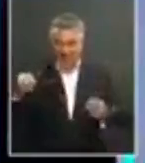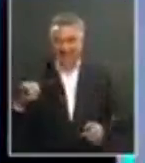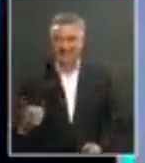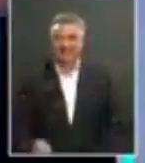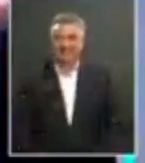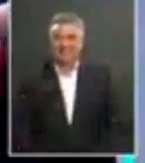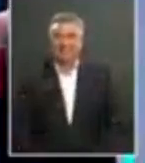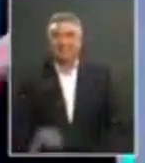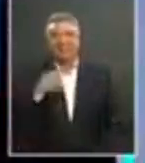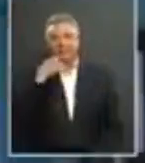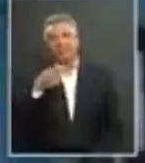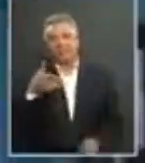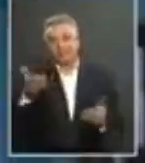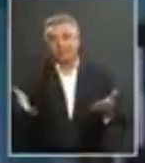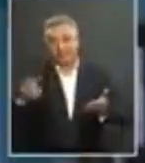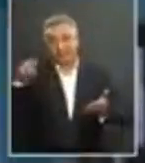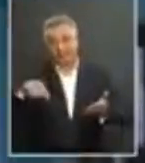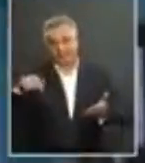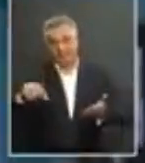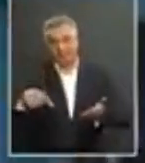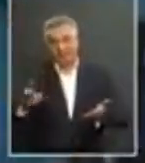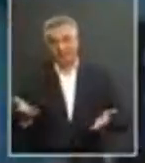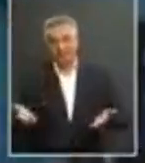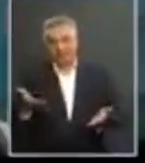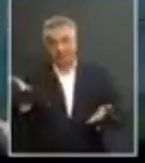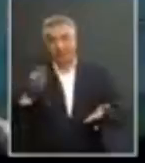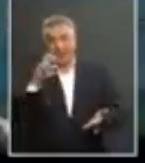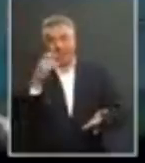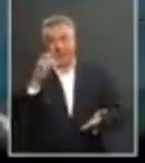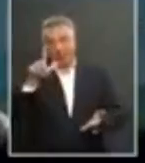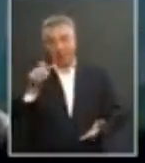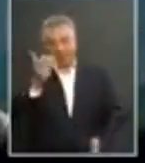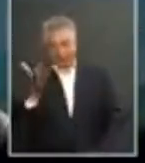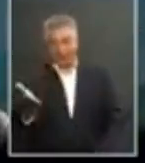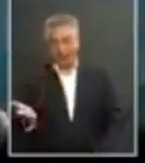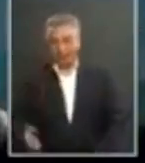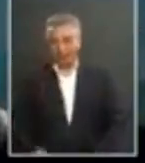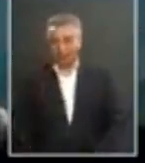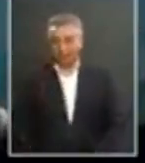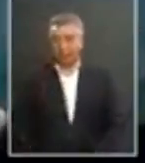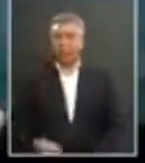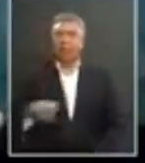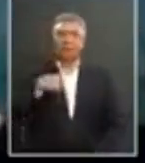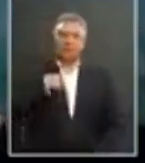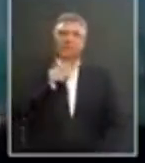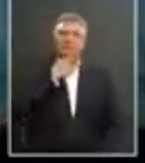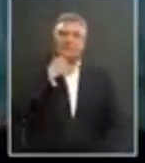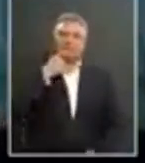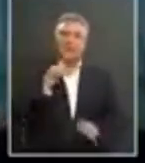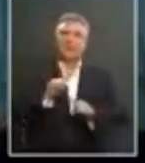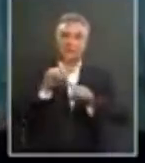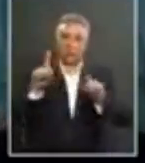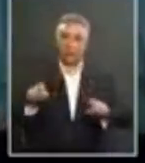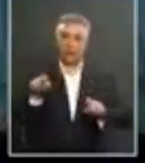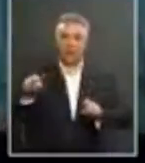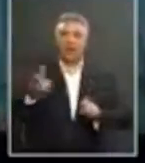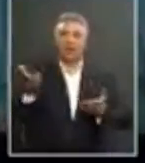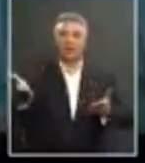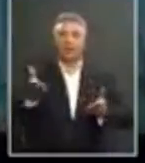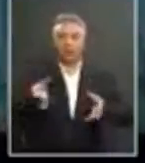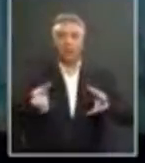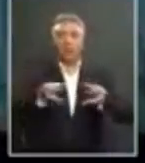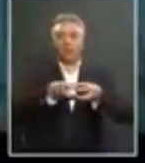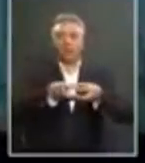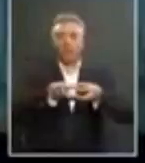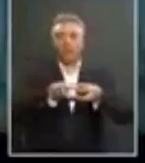Paula Narváez, que es lo que nos convoca esta noche. Por supuesto, Paula. Está bien. Le iba a preguntar por la gobernabilidad que ofrece Unidad Constituyente,